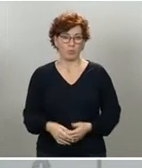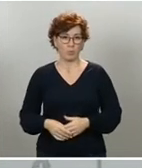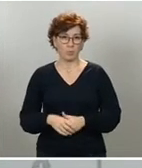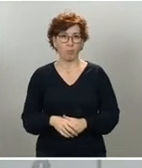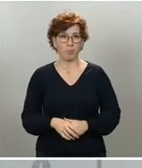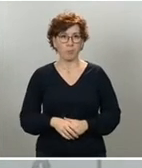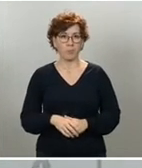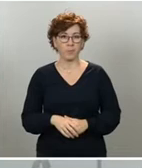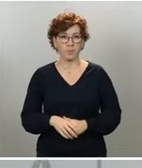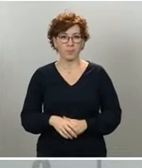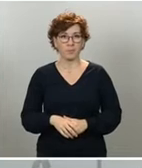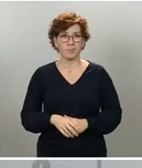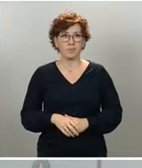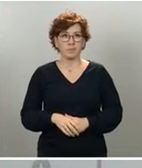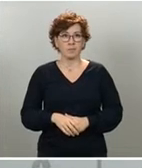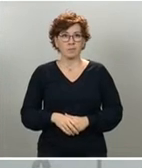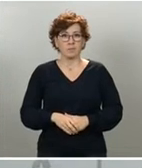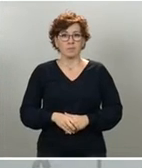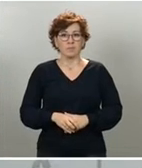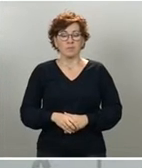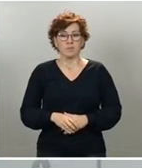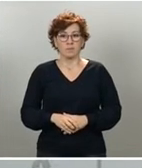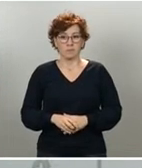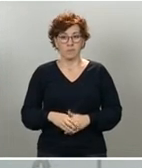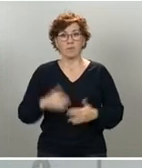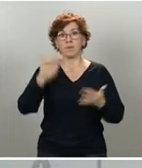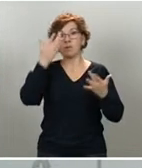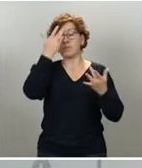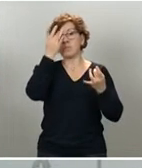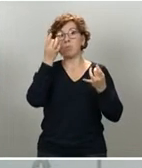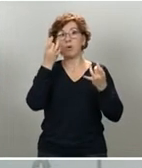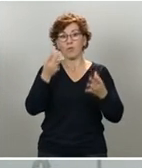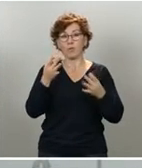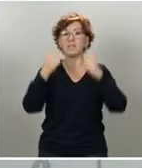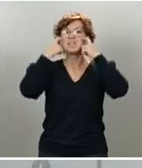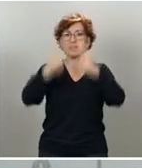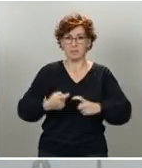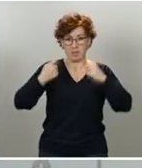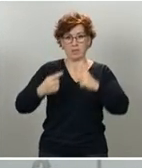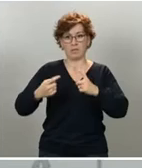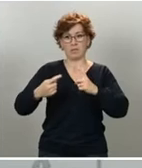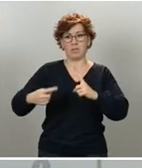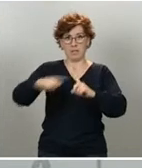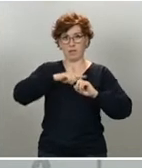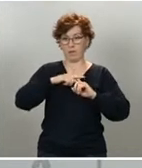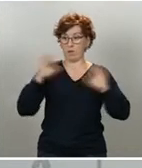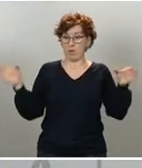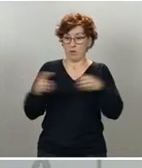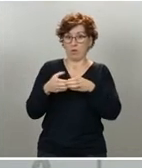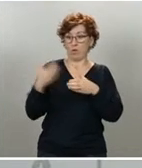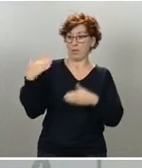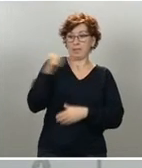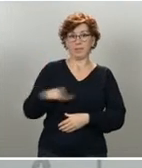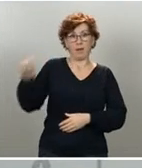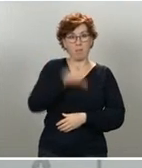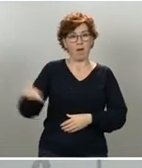es que estamos recogiendo, por fin, los frutos del sacrificio colectivo que hemos hecho durante todas estas semanas de estado de alarma.